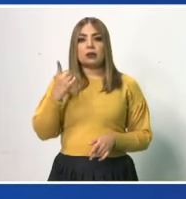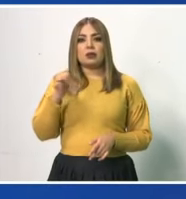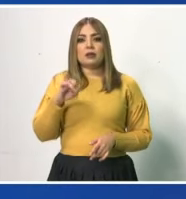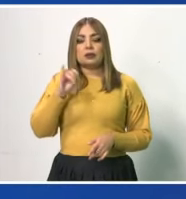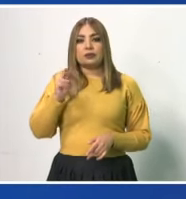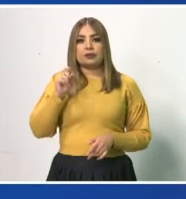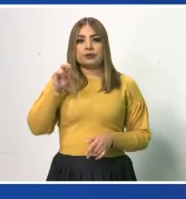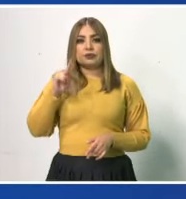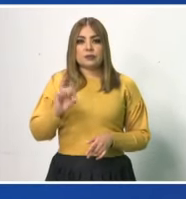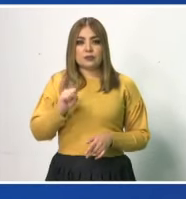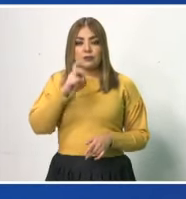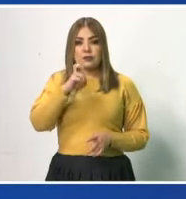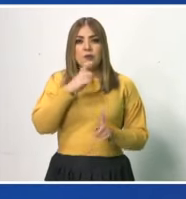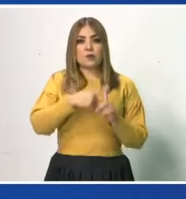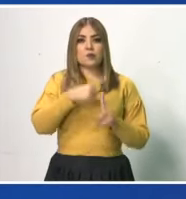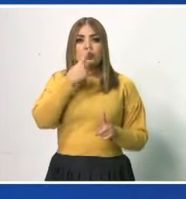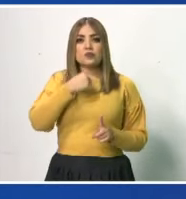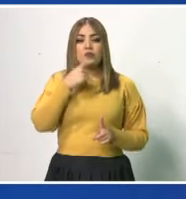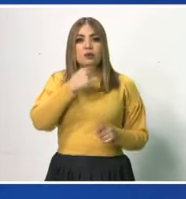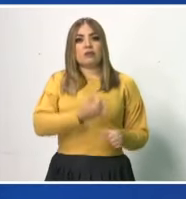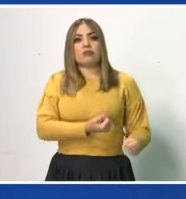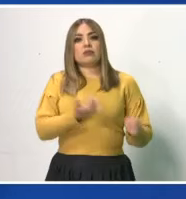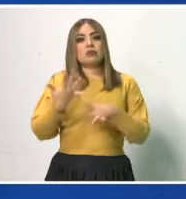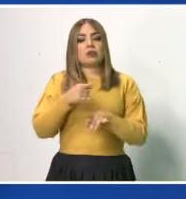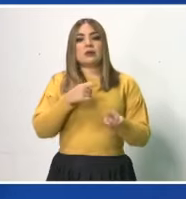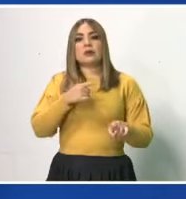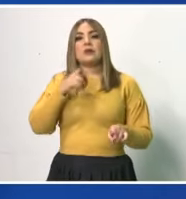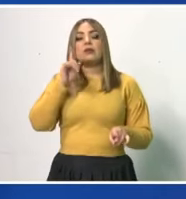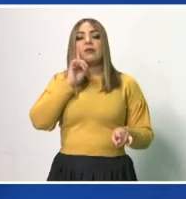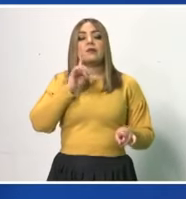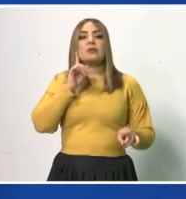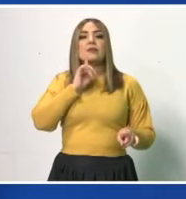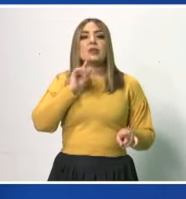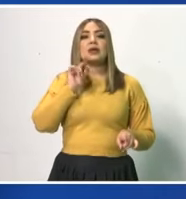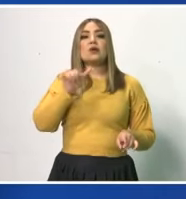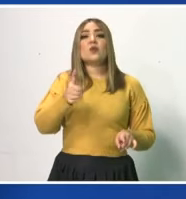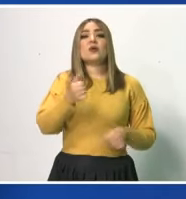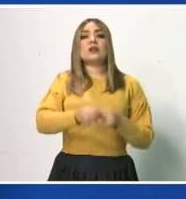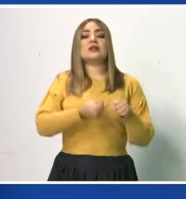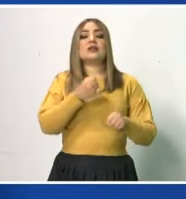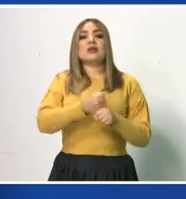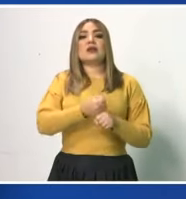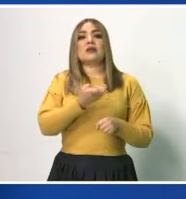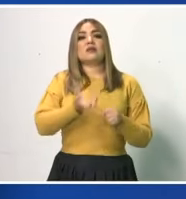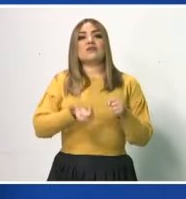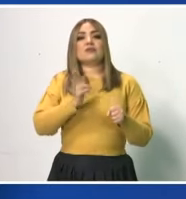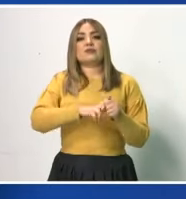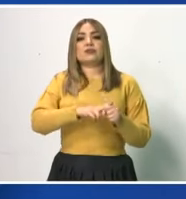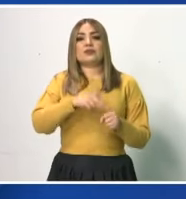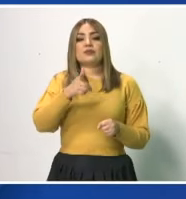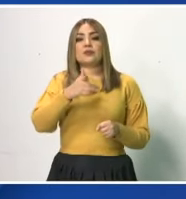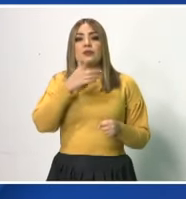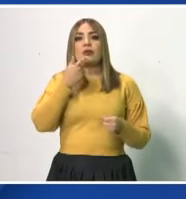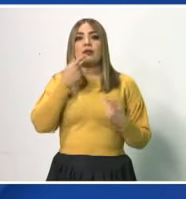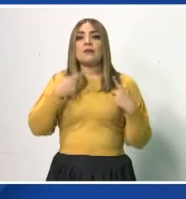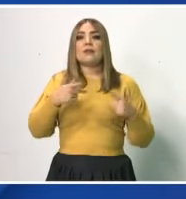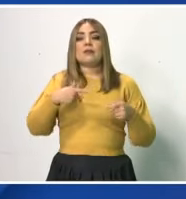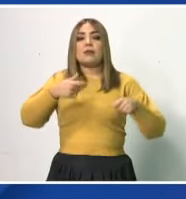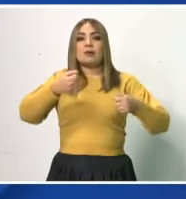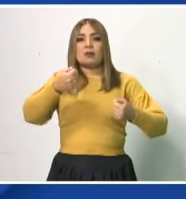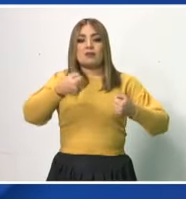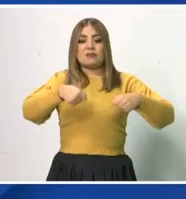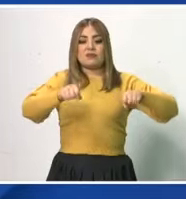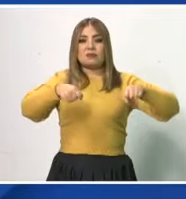Roja la trasladaron o trasladaron a una menor de 11 años a un hospital para su atención médica en tanto el conductor de la mototaxi